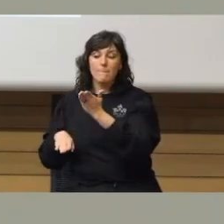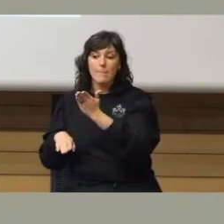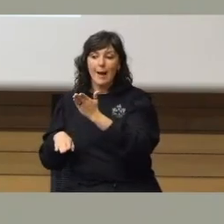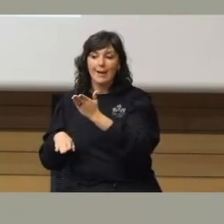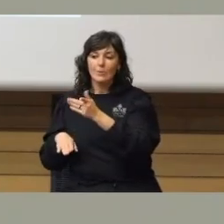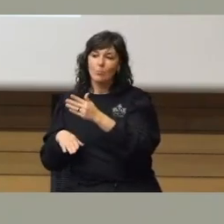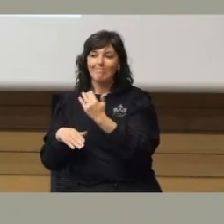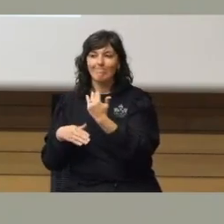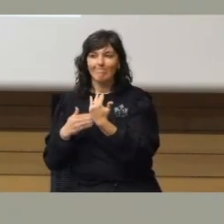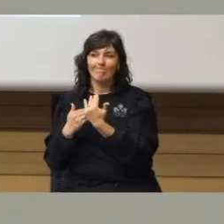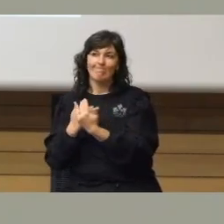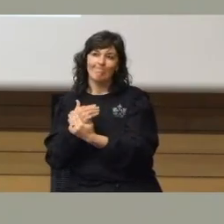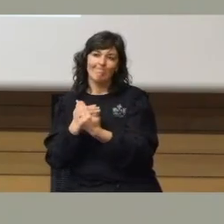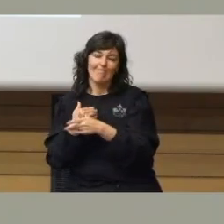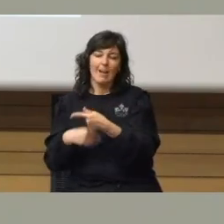consentida.